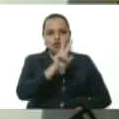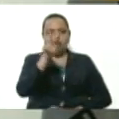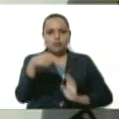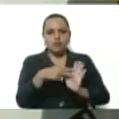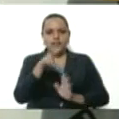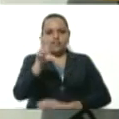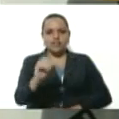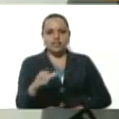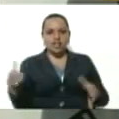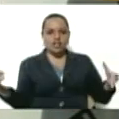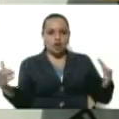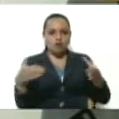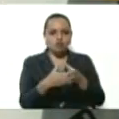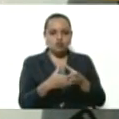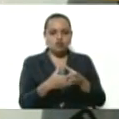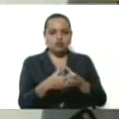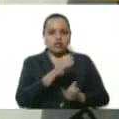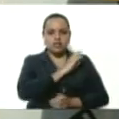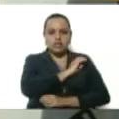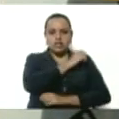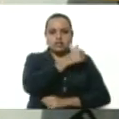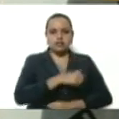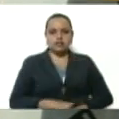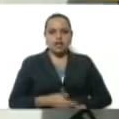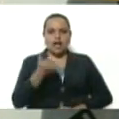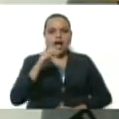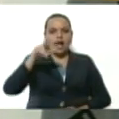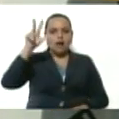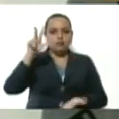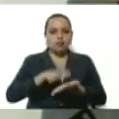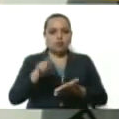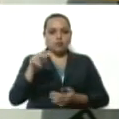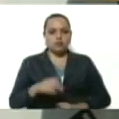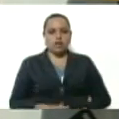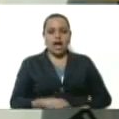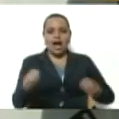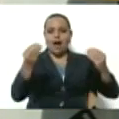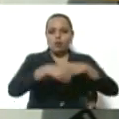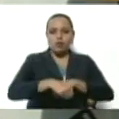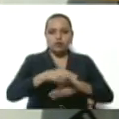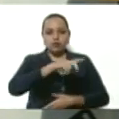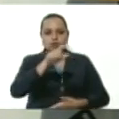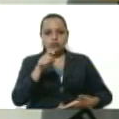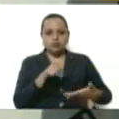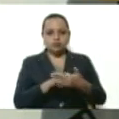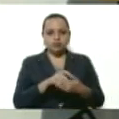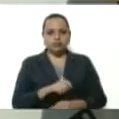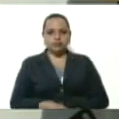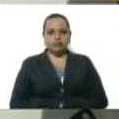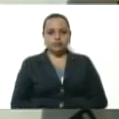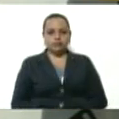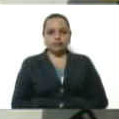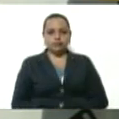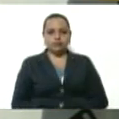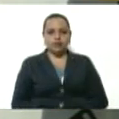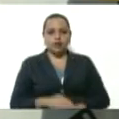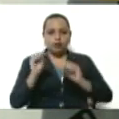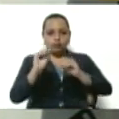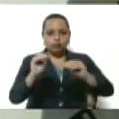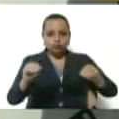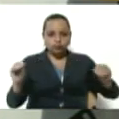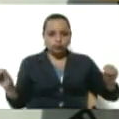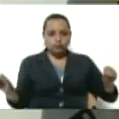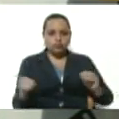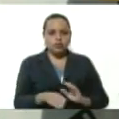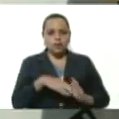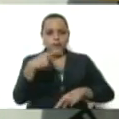1 de julio del año 2020, reunidos en directorio, hemos aprobado por unanimidad tanto la convocatoria